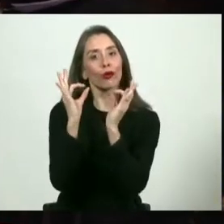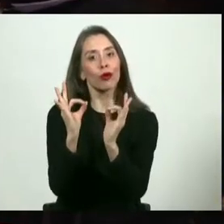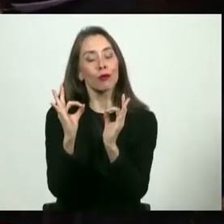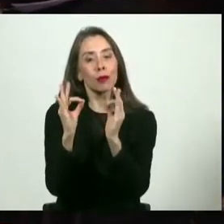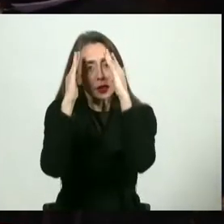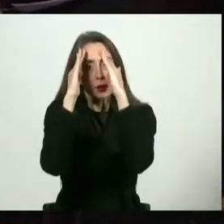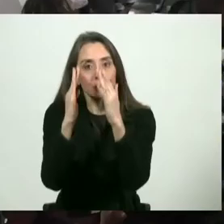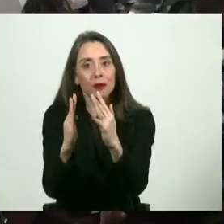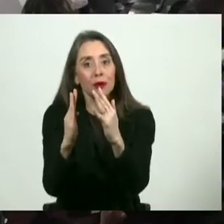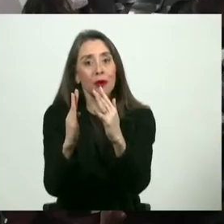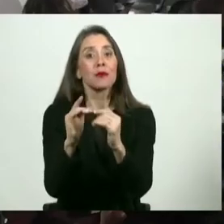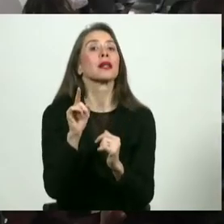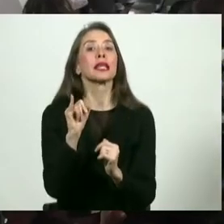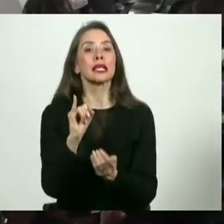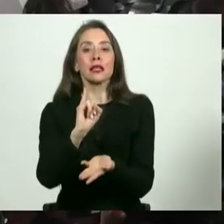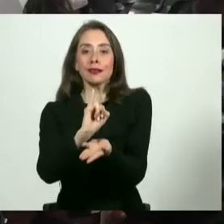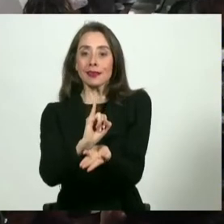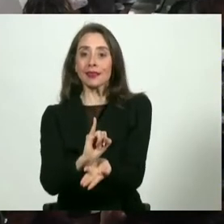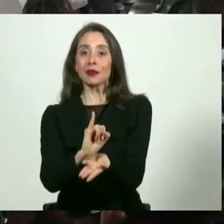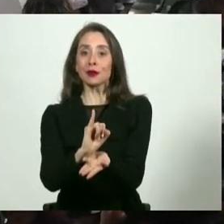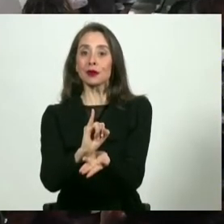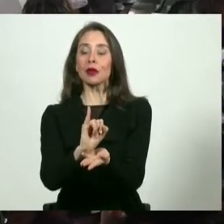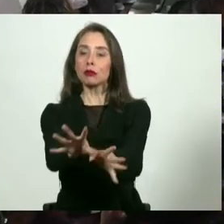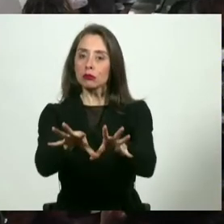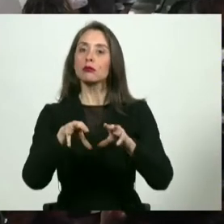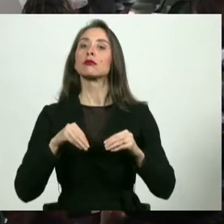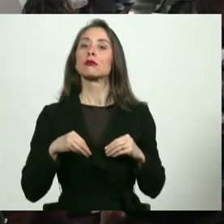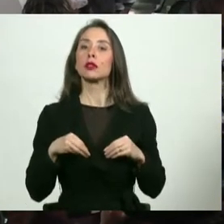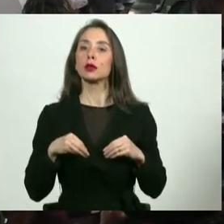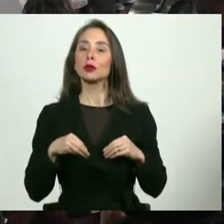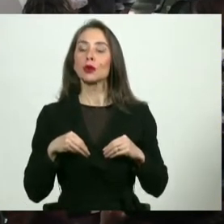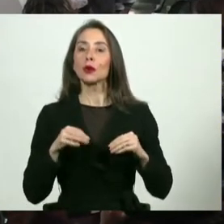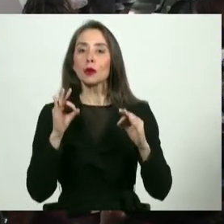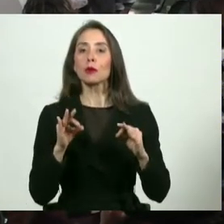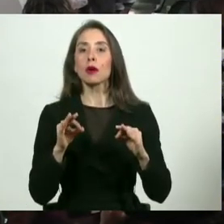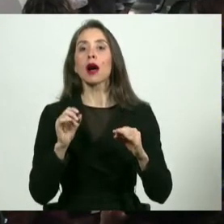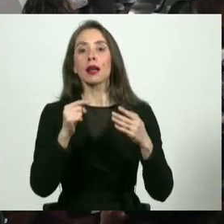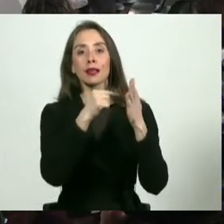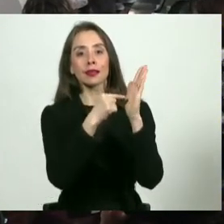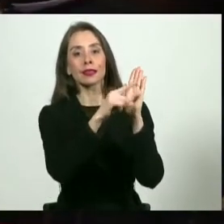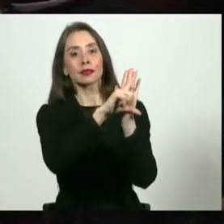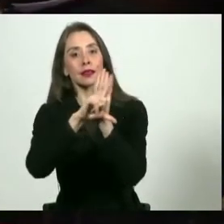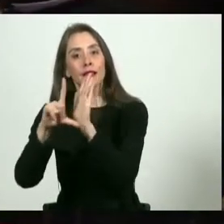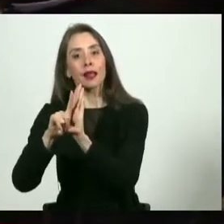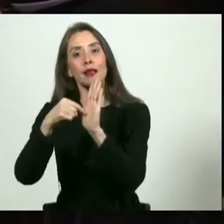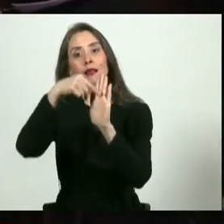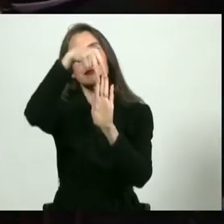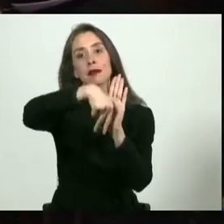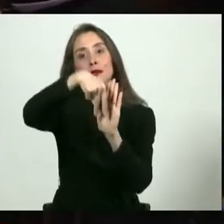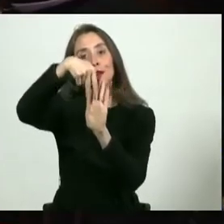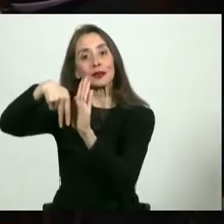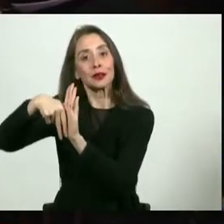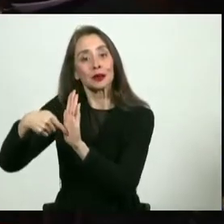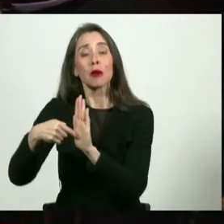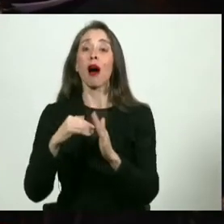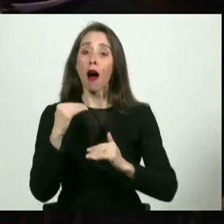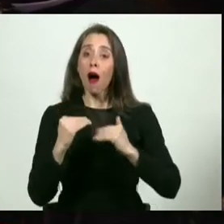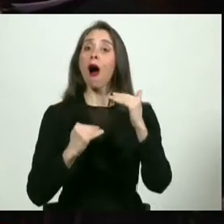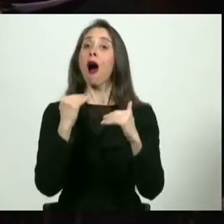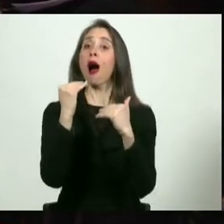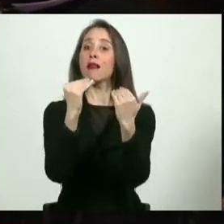una institucionalidad que realmente asuma estos marcos y estas disposiciones y también el avance